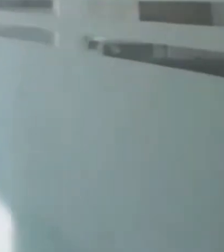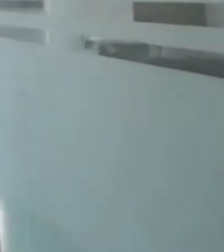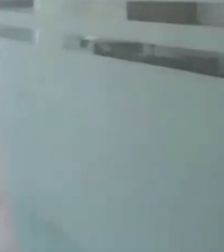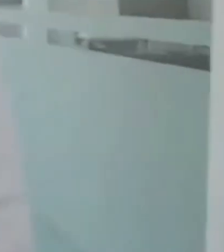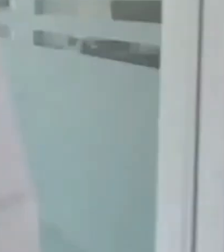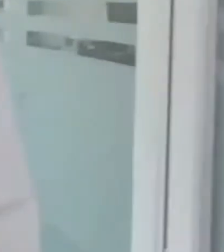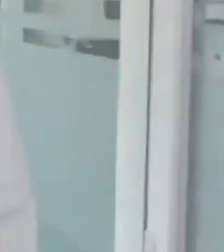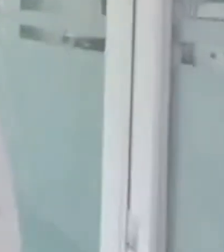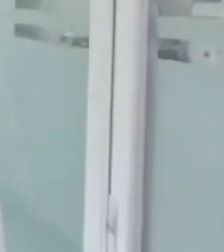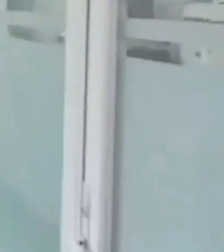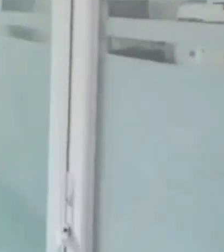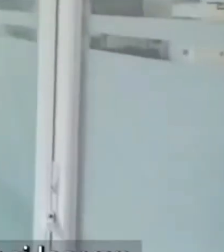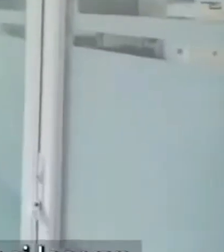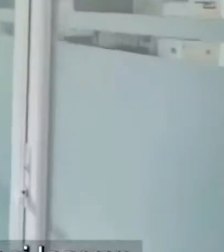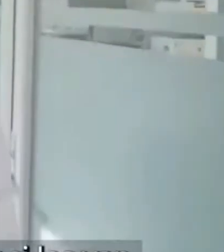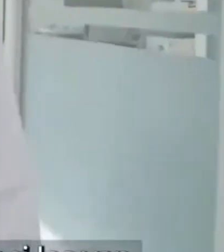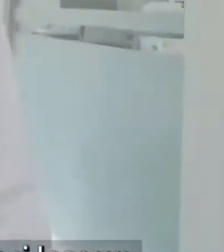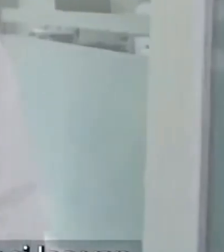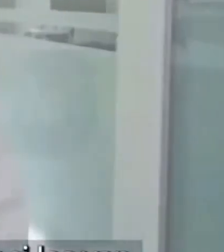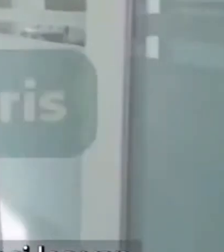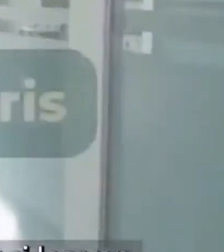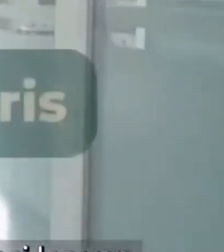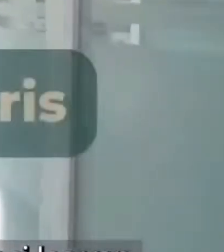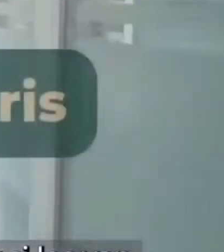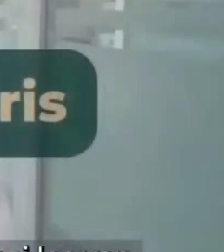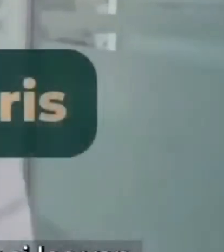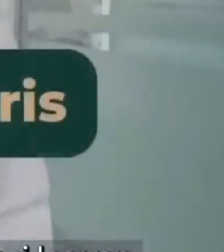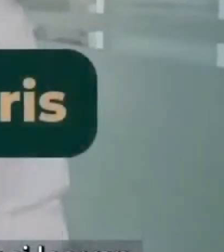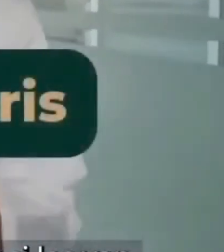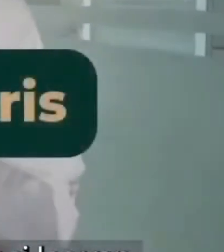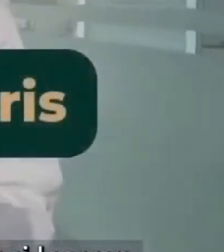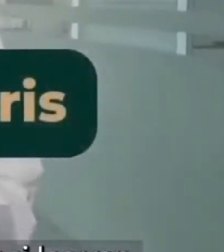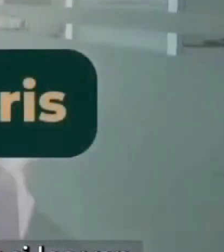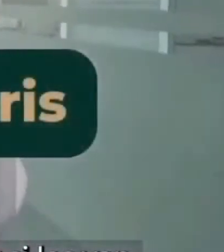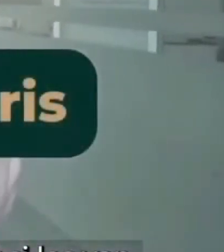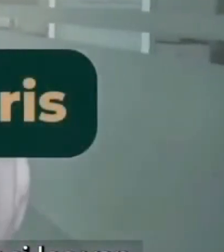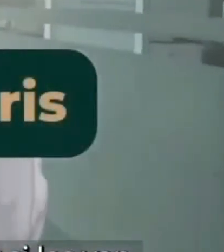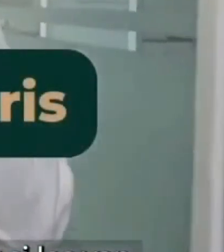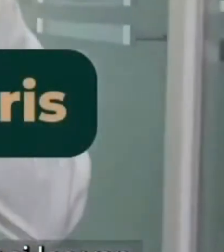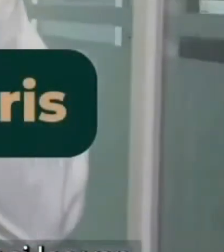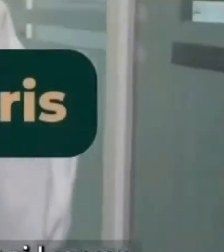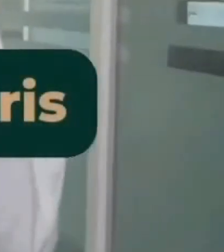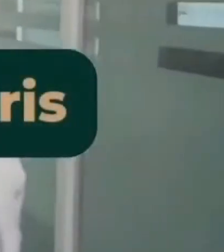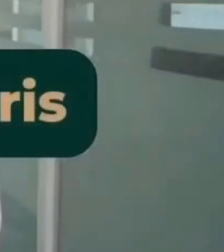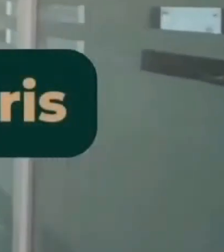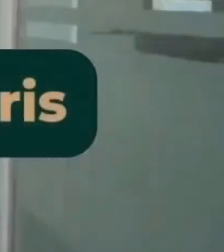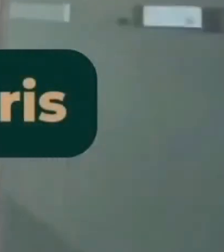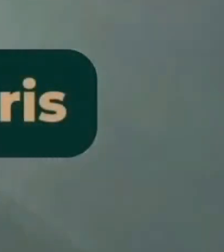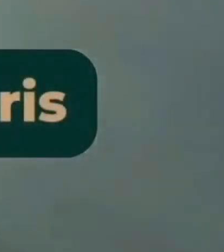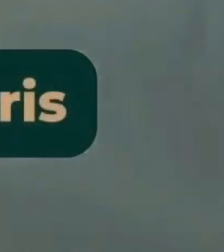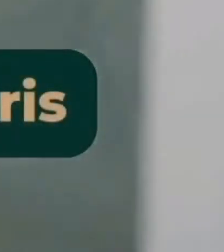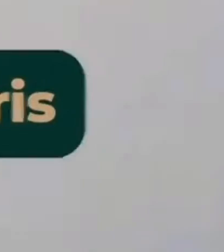A consumidores en general, ayúdenos a difundir los riesgos y a denunciar si los ven.